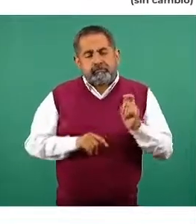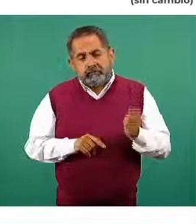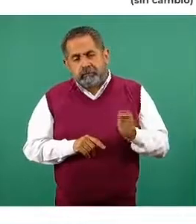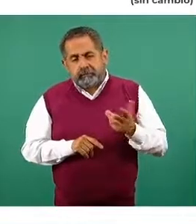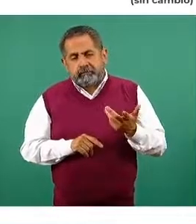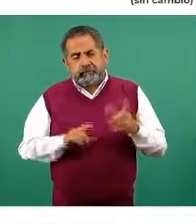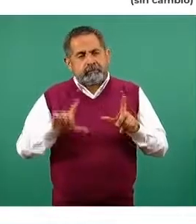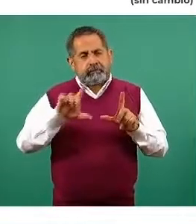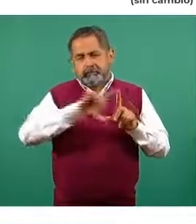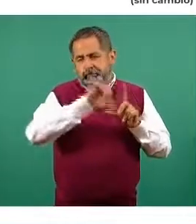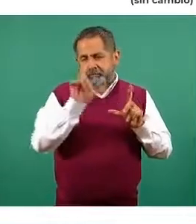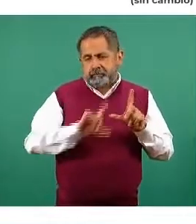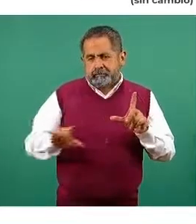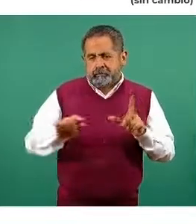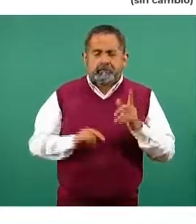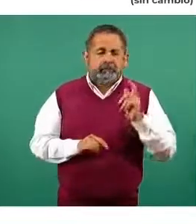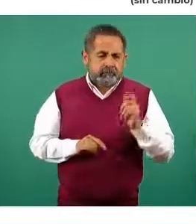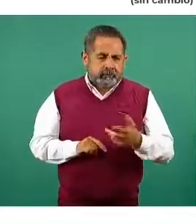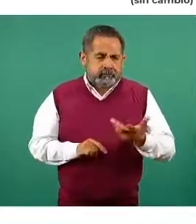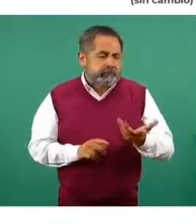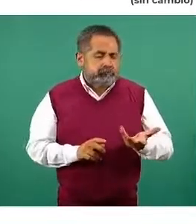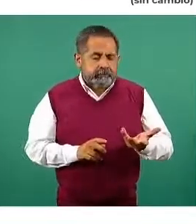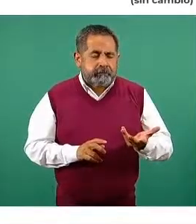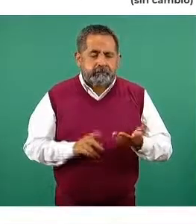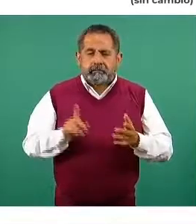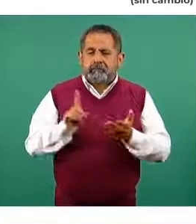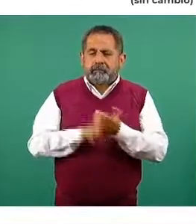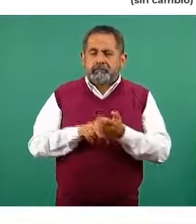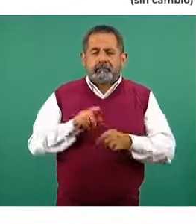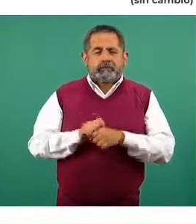el territorio nacional, lo que significa que tenemos